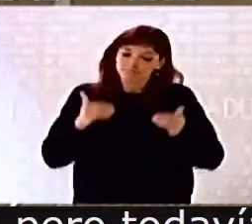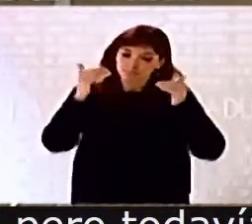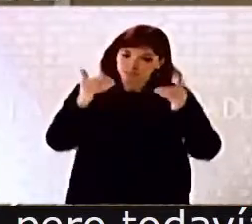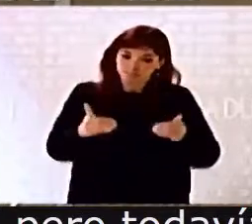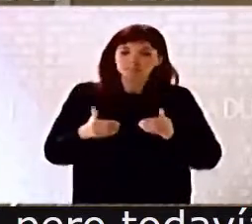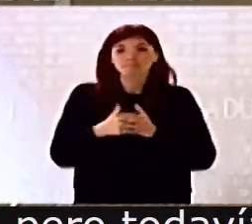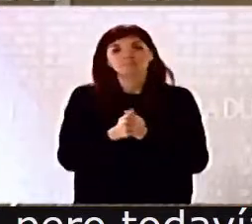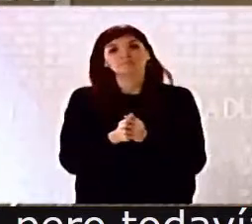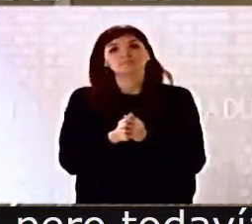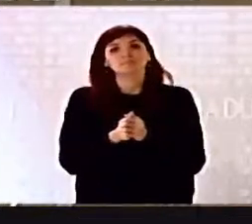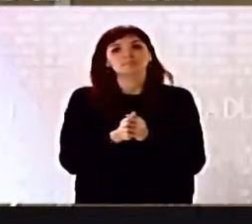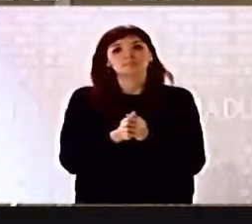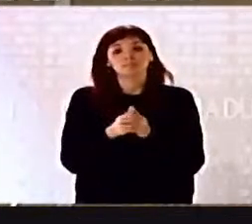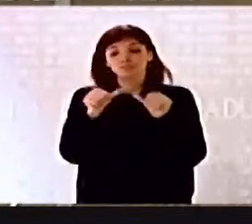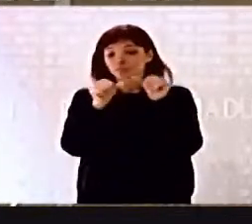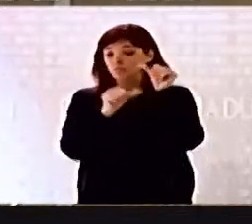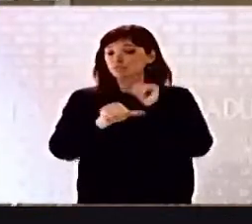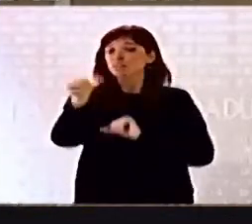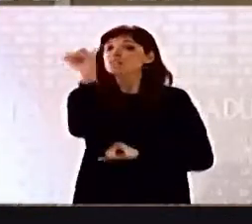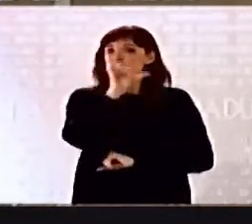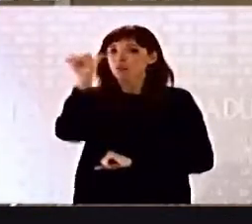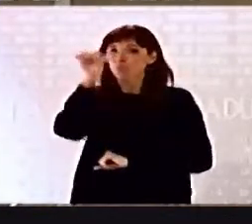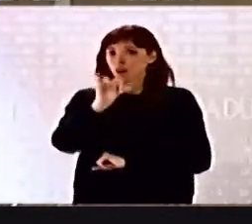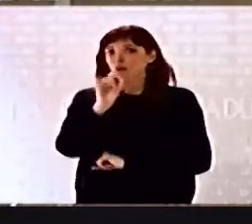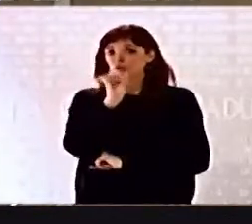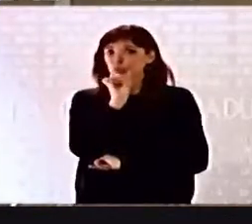Vienen semanas complicadas,